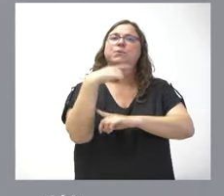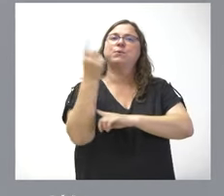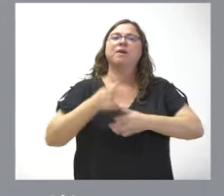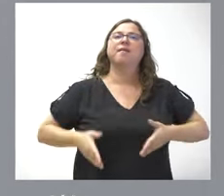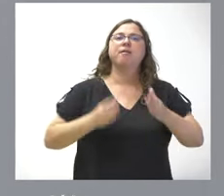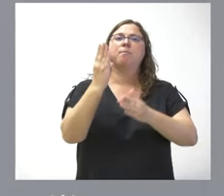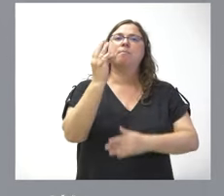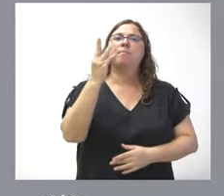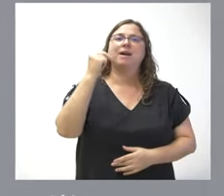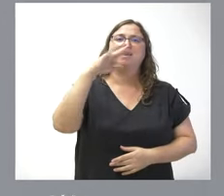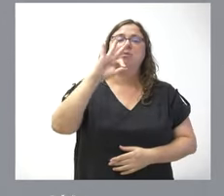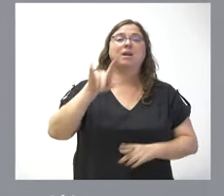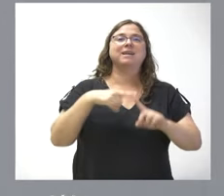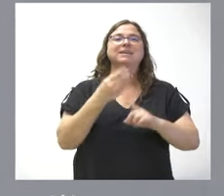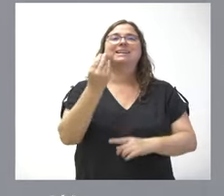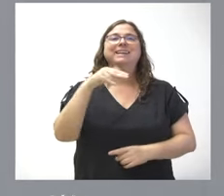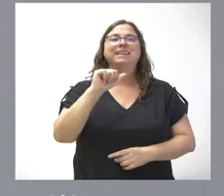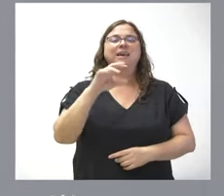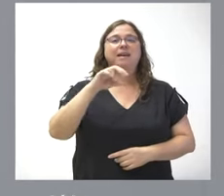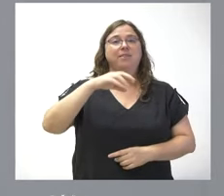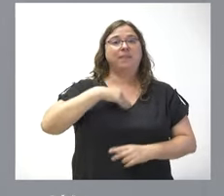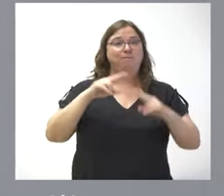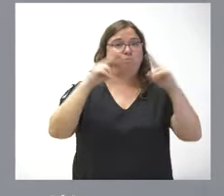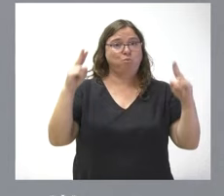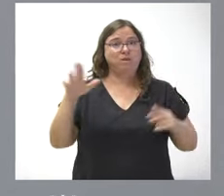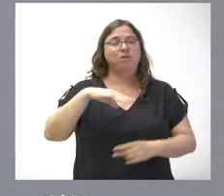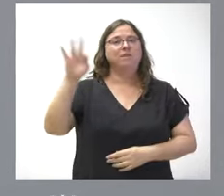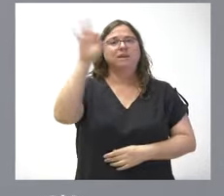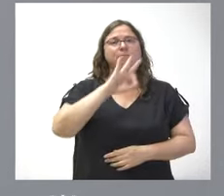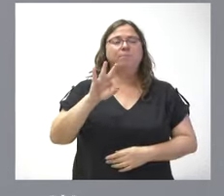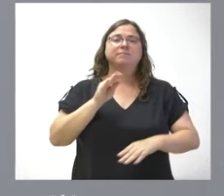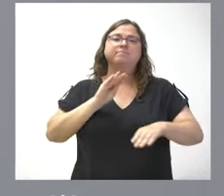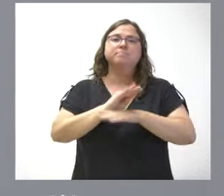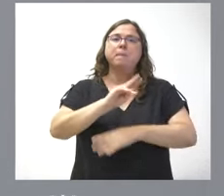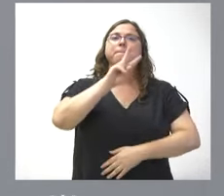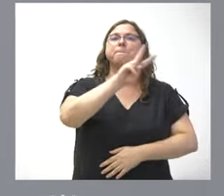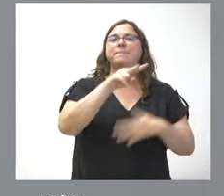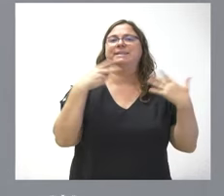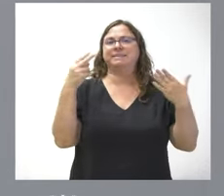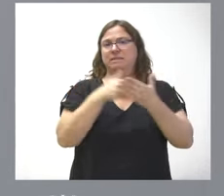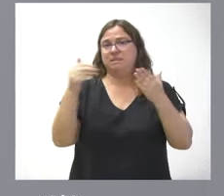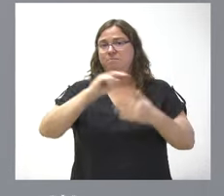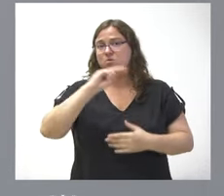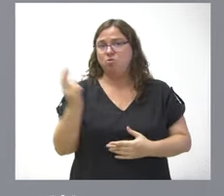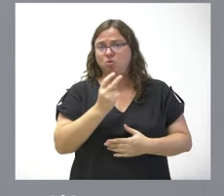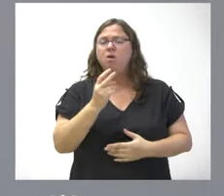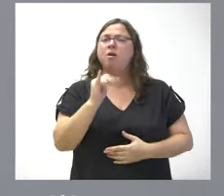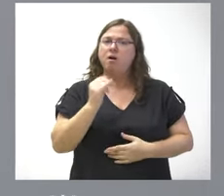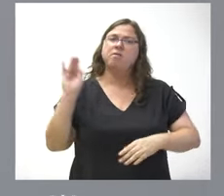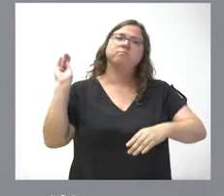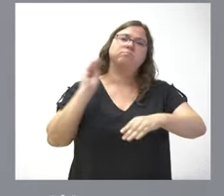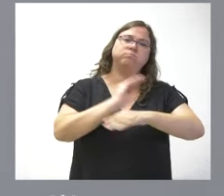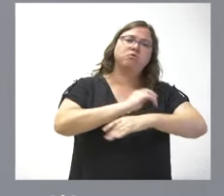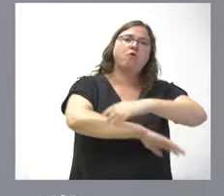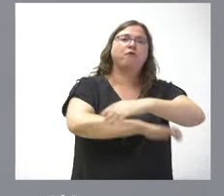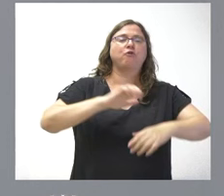y Quintana del puente en Palencia es una inversión de 27 millones de euros que cuenta también con financiación de los